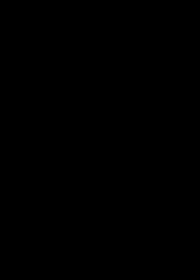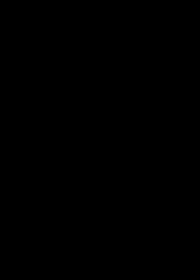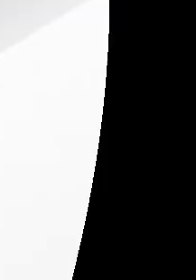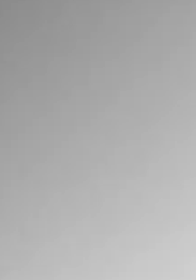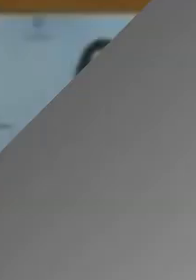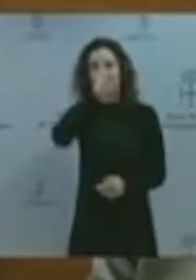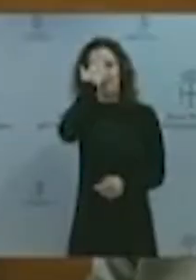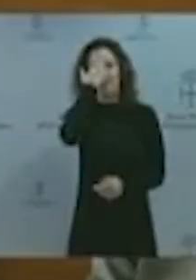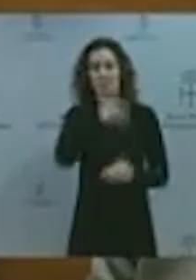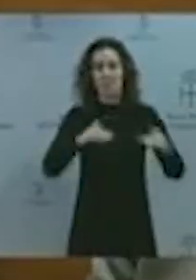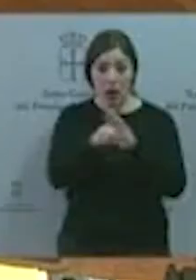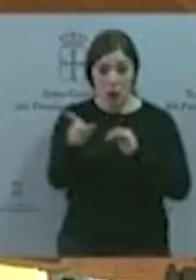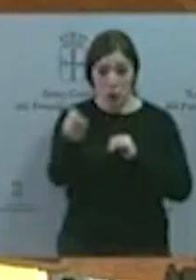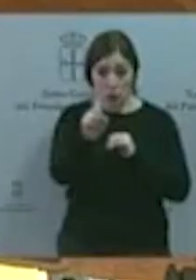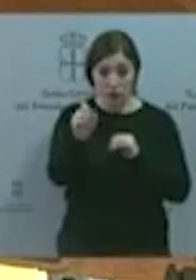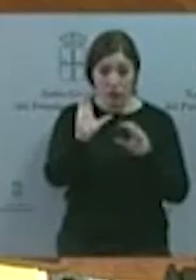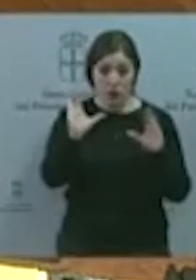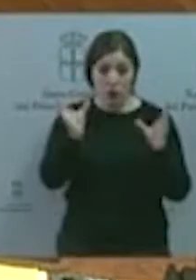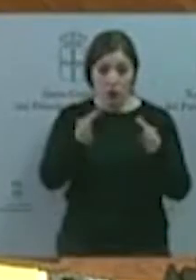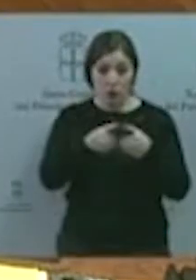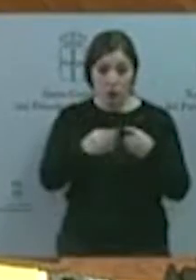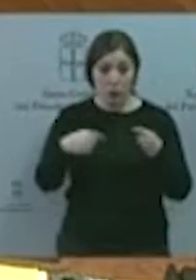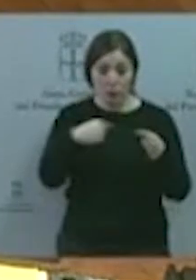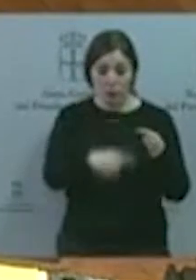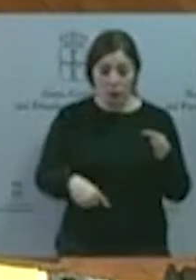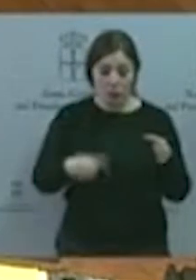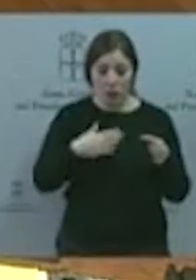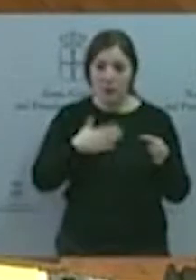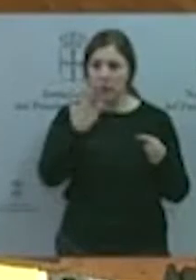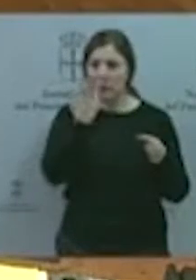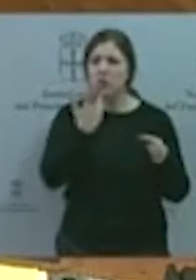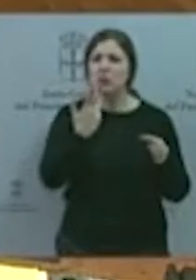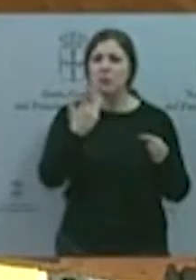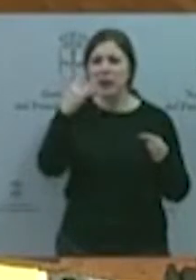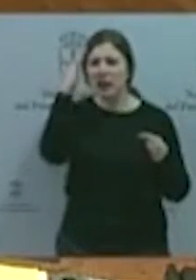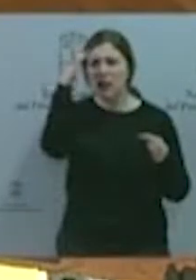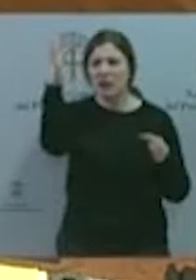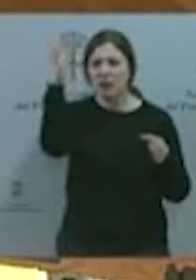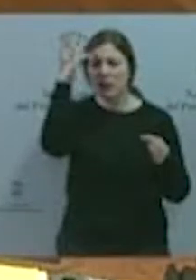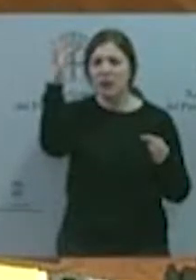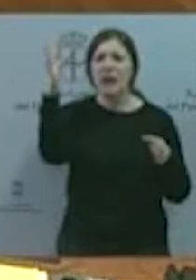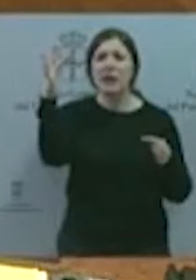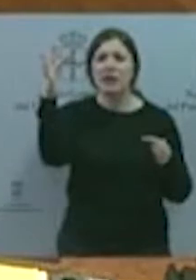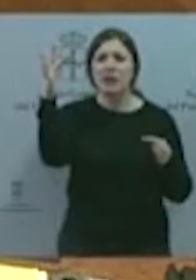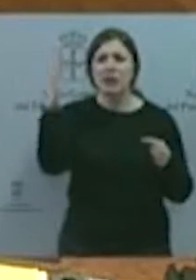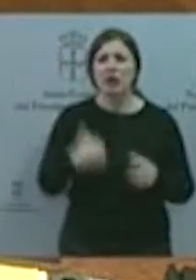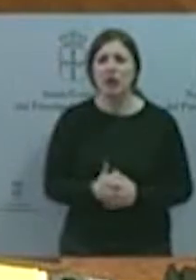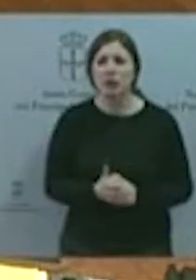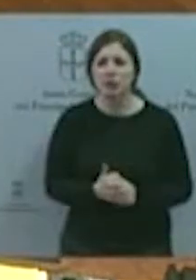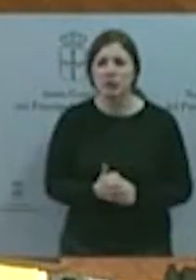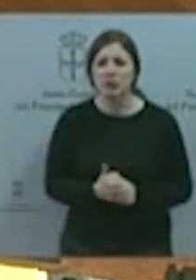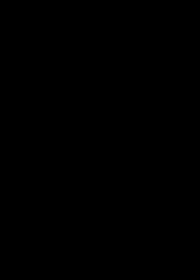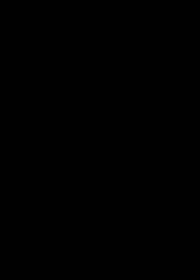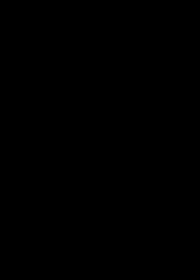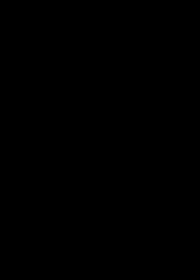Quien agrede al colectivo LGTBI. Yo no he agredido a ningún colectivo LGTBI. Si la palabra o la opinión es agresión, yo entendería que usted me agrede a mí aquí todos los días y